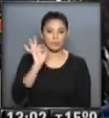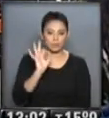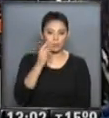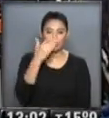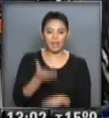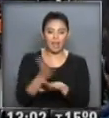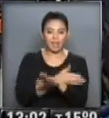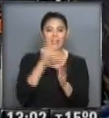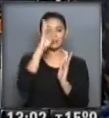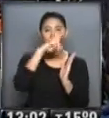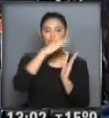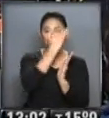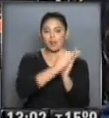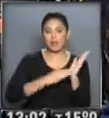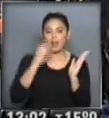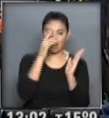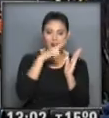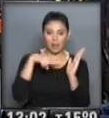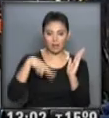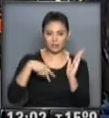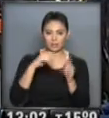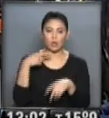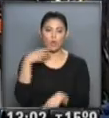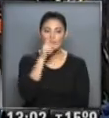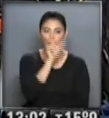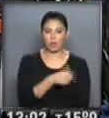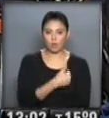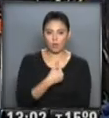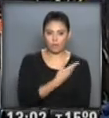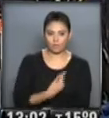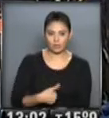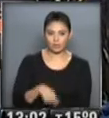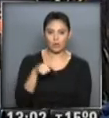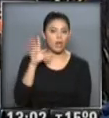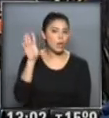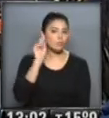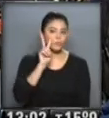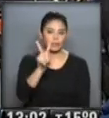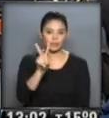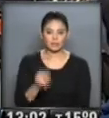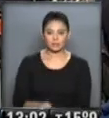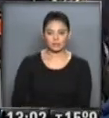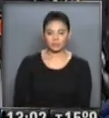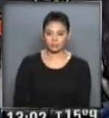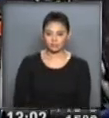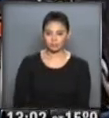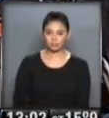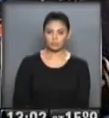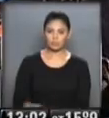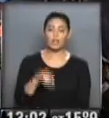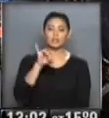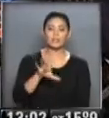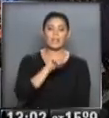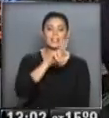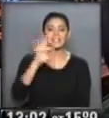un documento de repudio a lo señalado por De la Sota. Escuchamos a Paula Marone de Hijos. Para los familiares solamente o para los 30.000